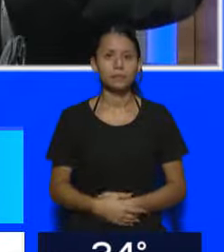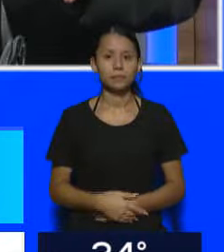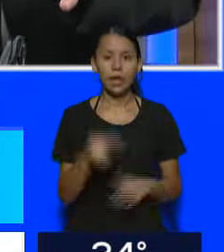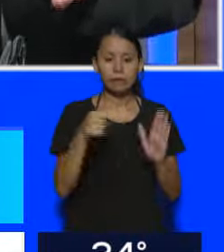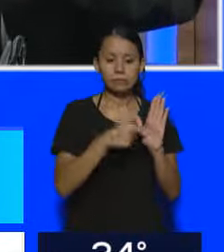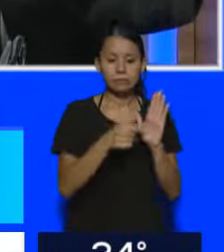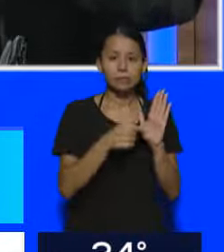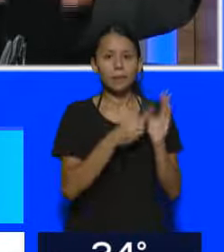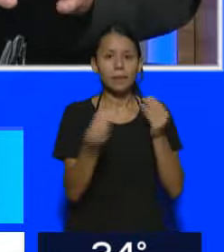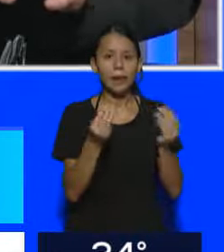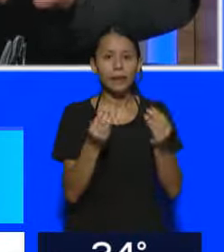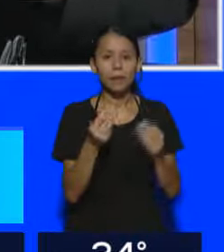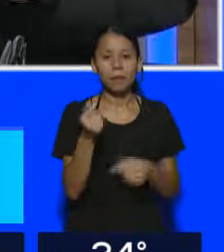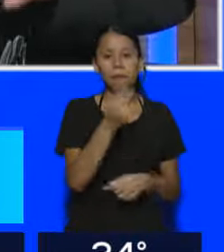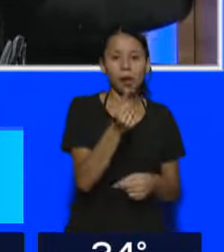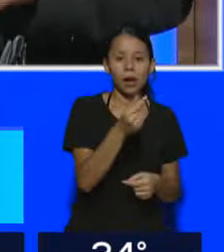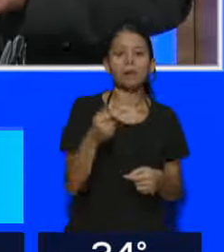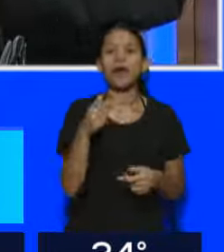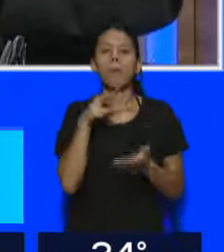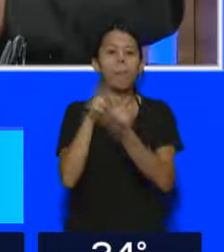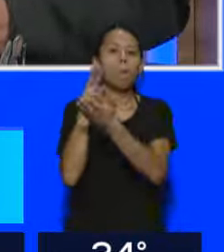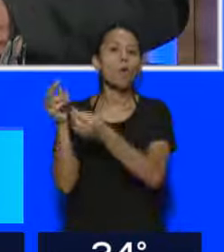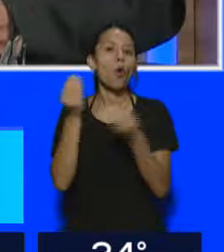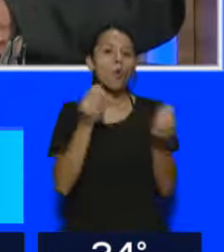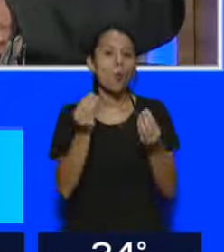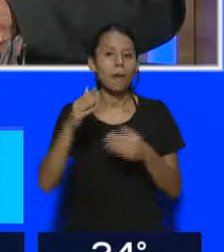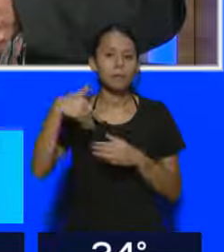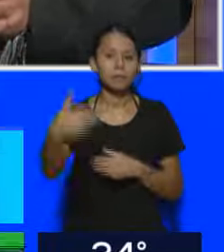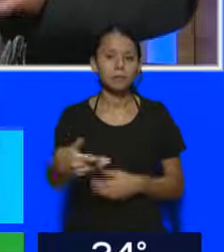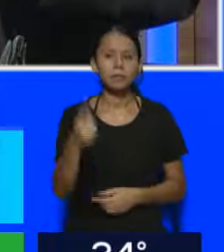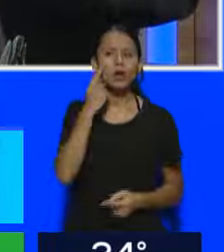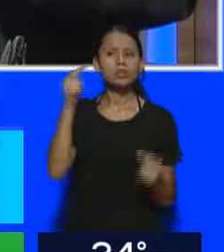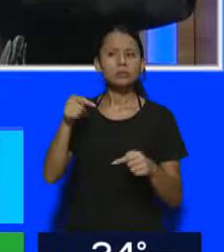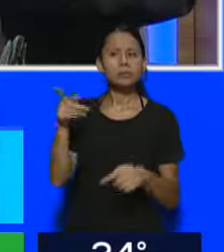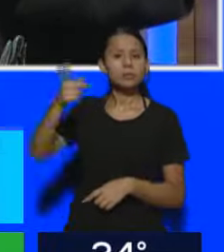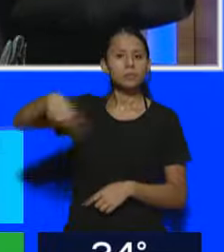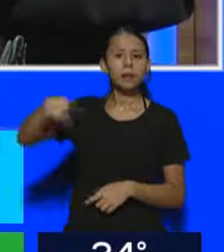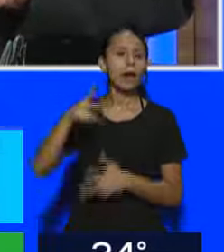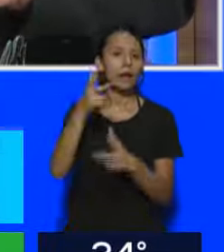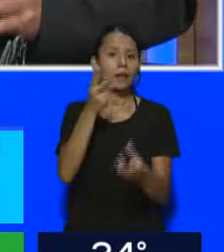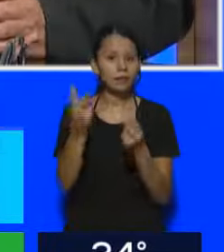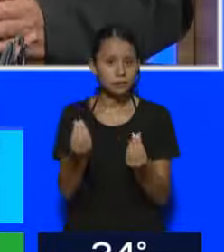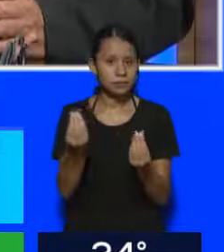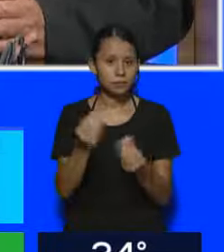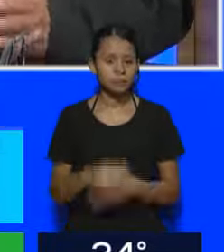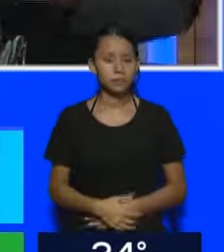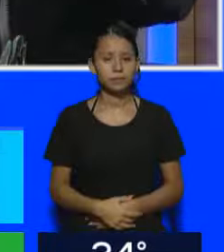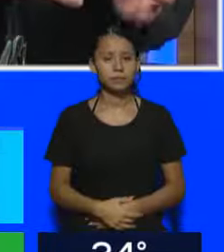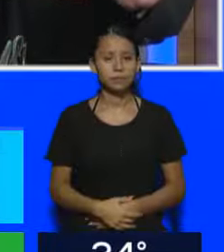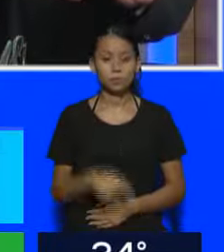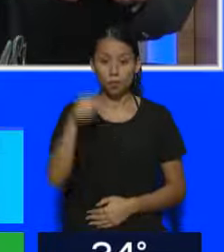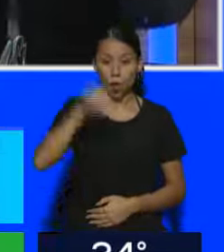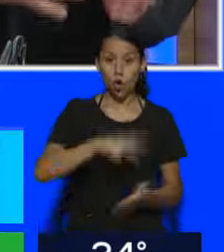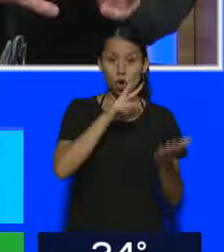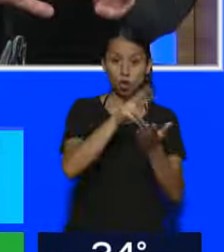la tendencia. Pero desde ACOVI, la Asociación de Cooperativas Vitivinícolas, dicen que la cosecha de este año va a ser mucho